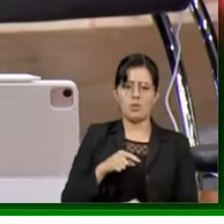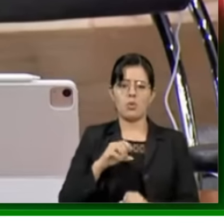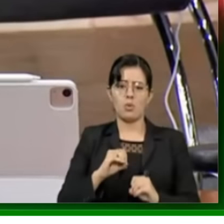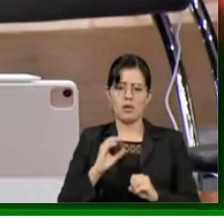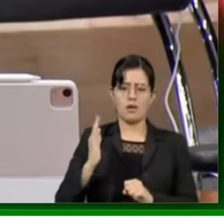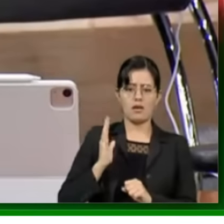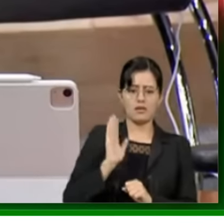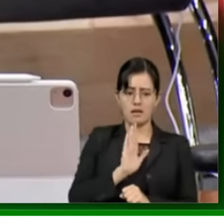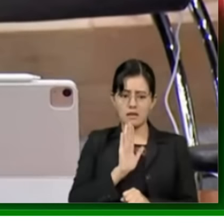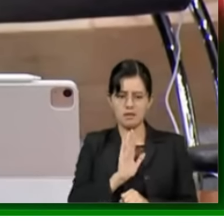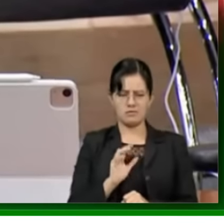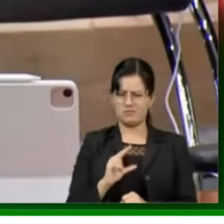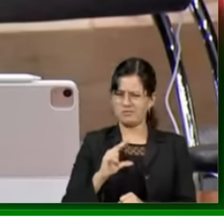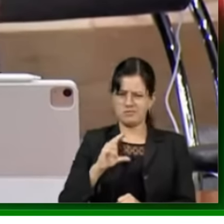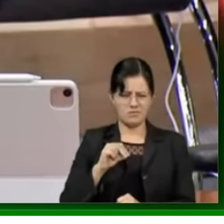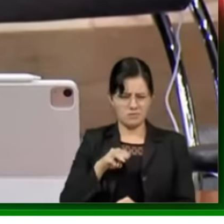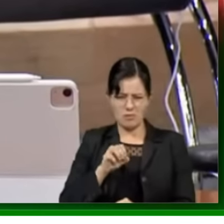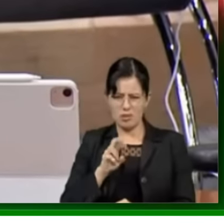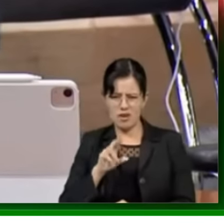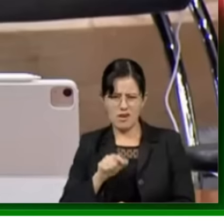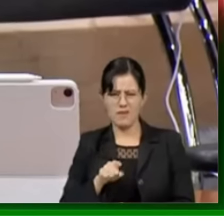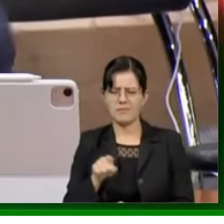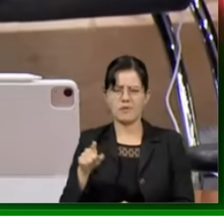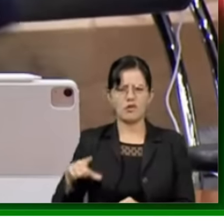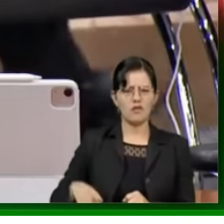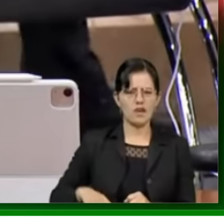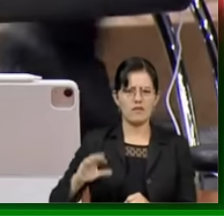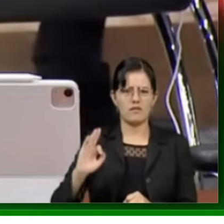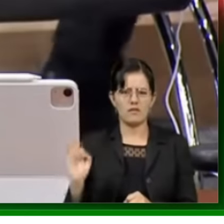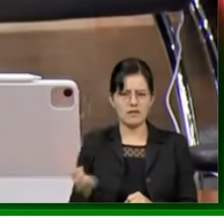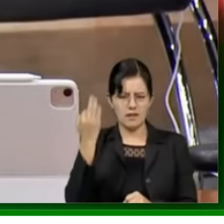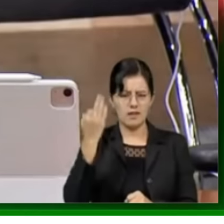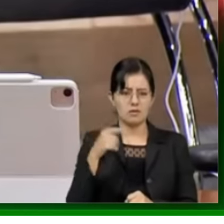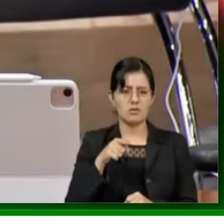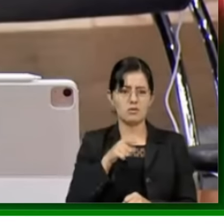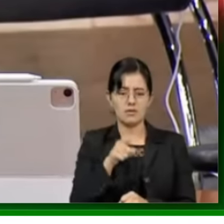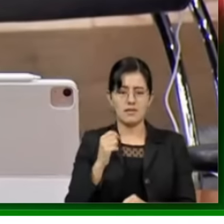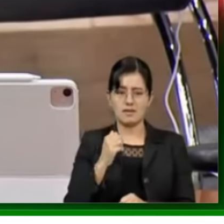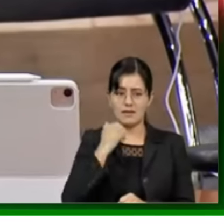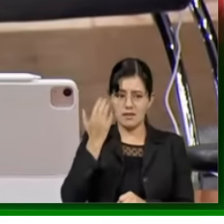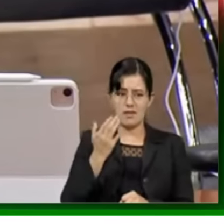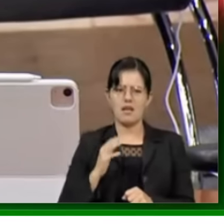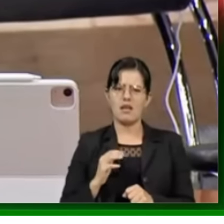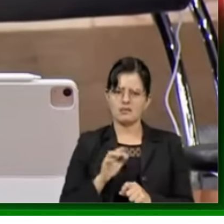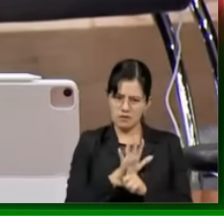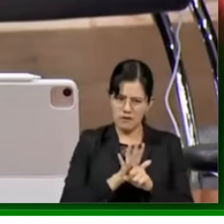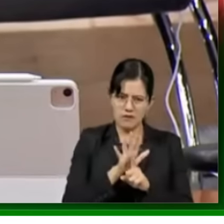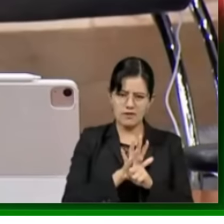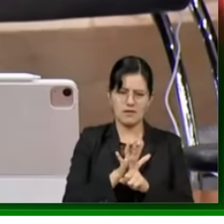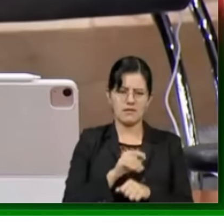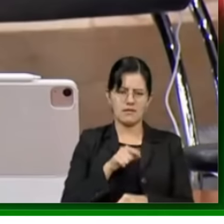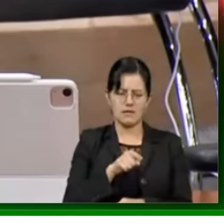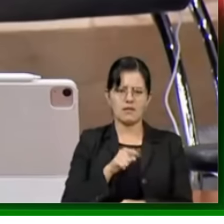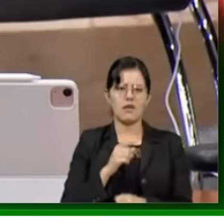chantaje sin que morena y sin que el Gobierno Federal los quiera coaccionar los